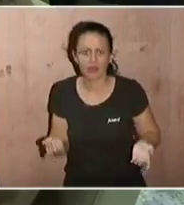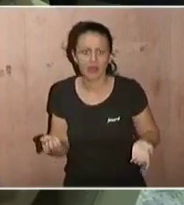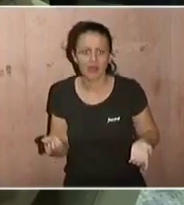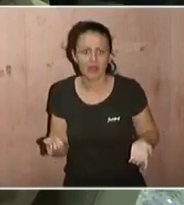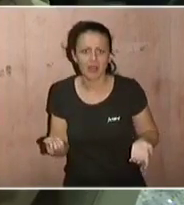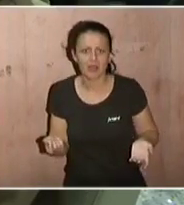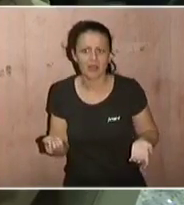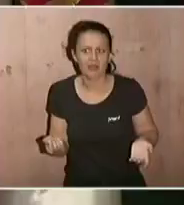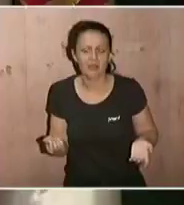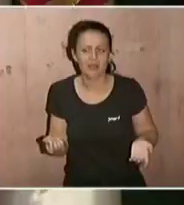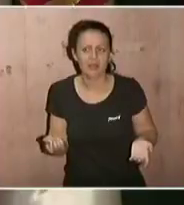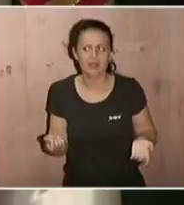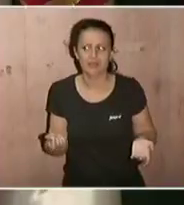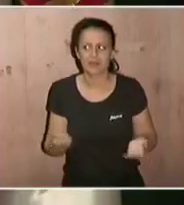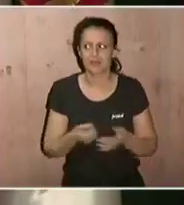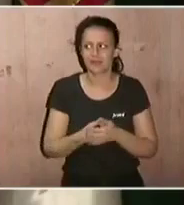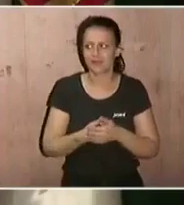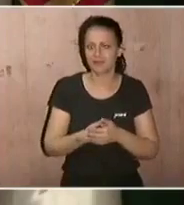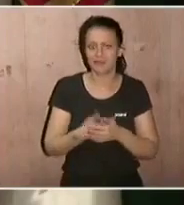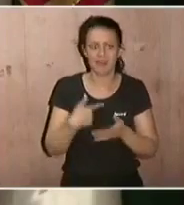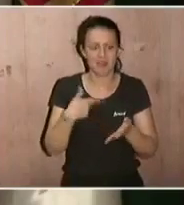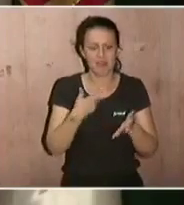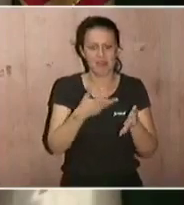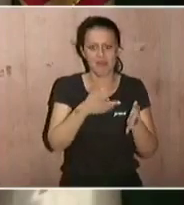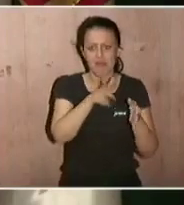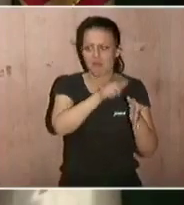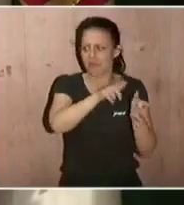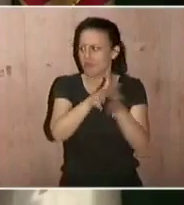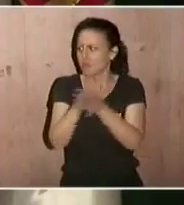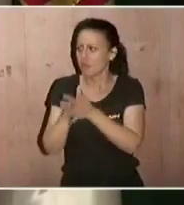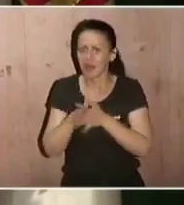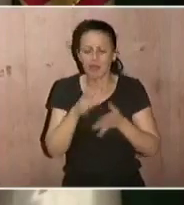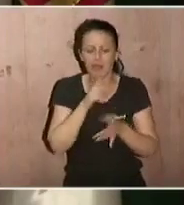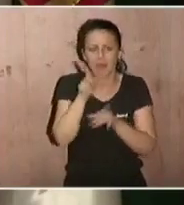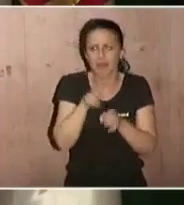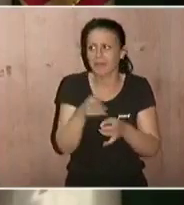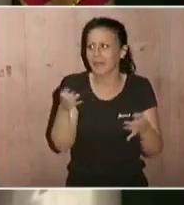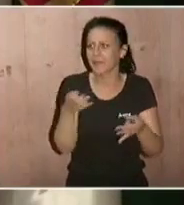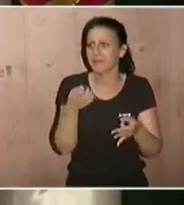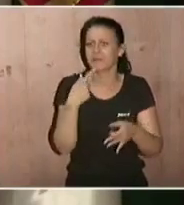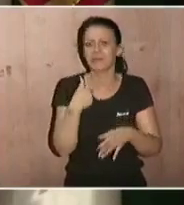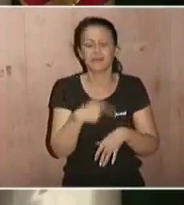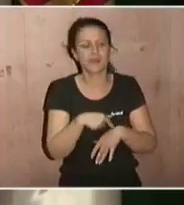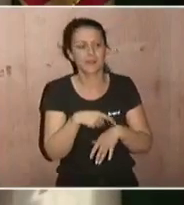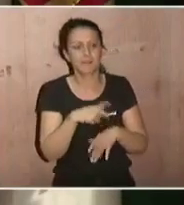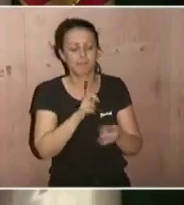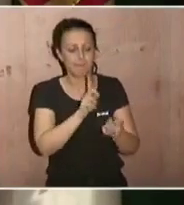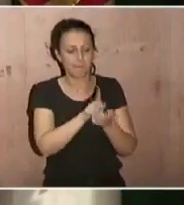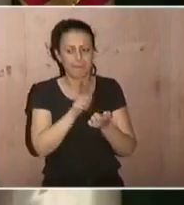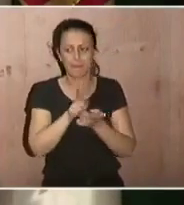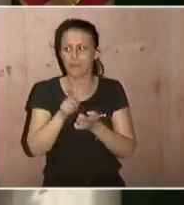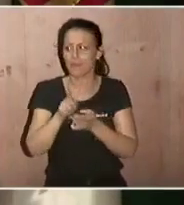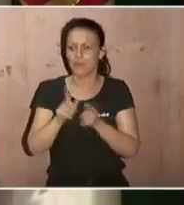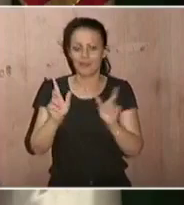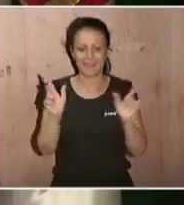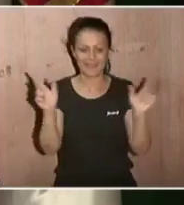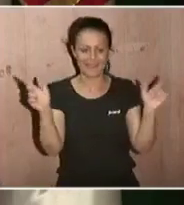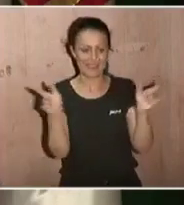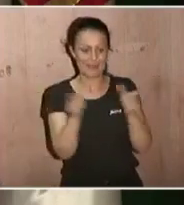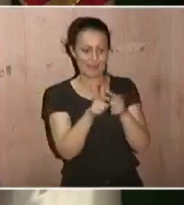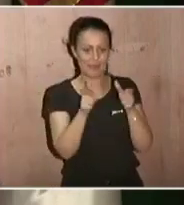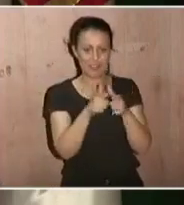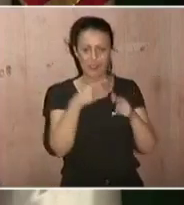Se preguntaban los amables componentes del PAS. Tras evacuar consultas, me pasaron al despacho del director